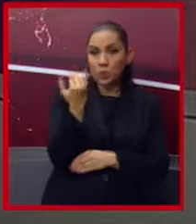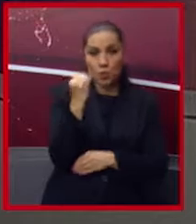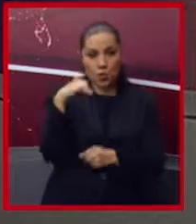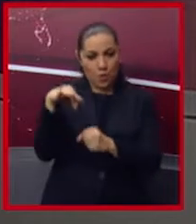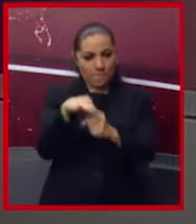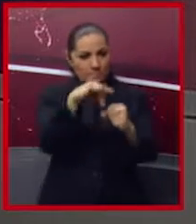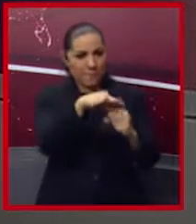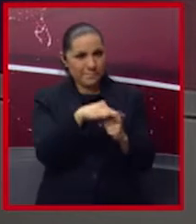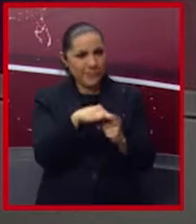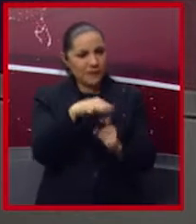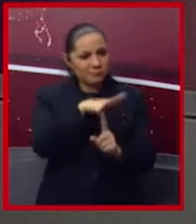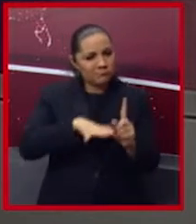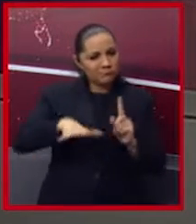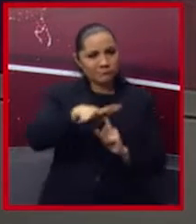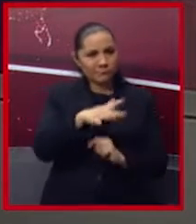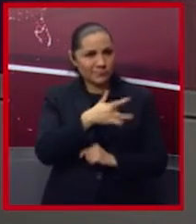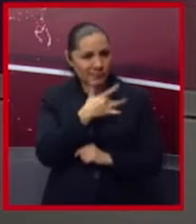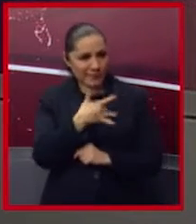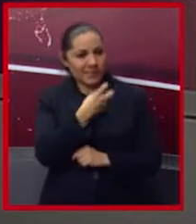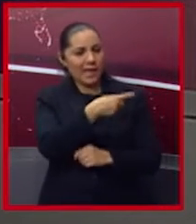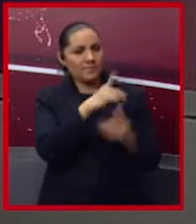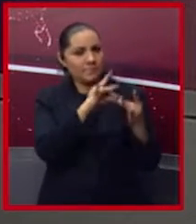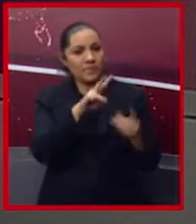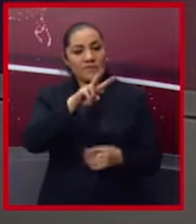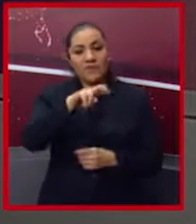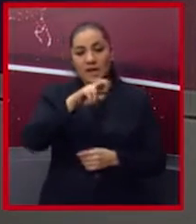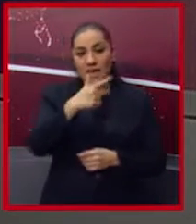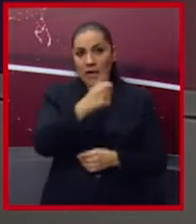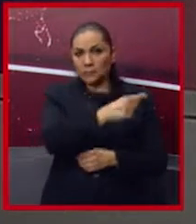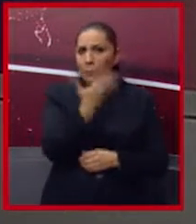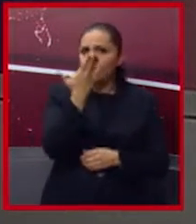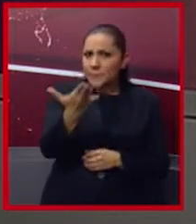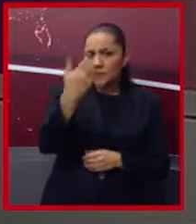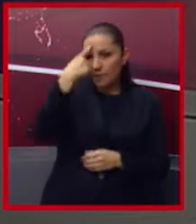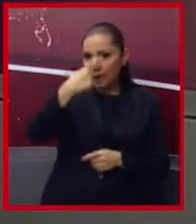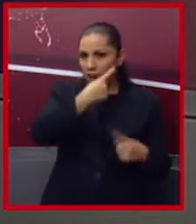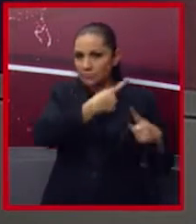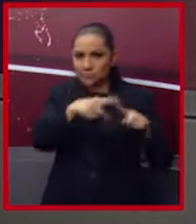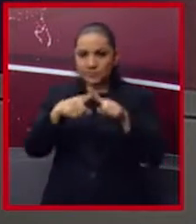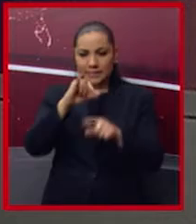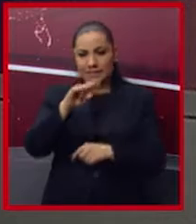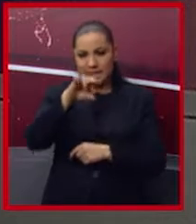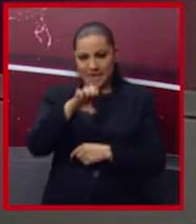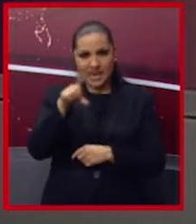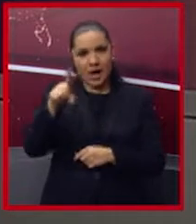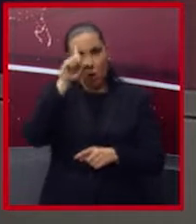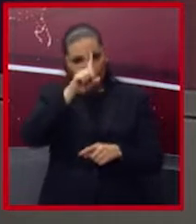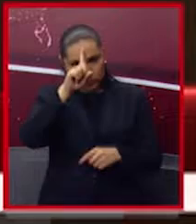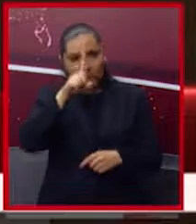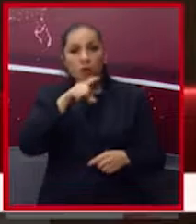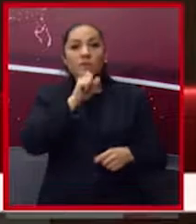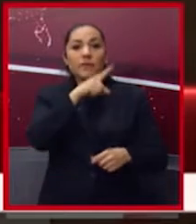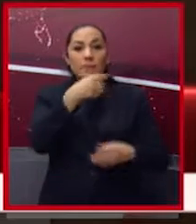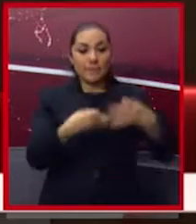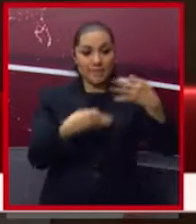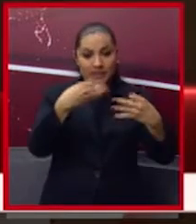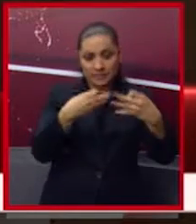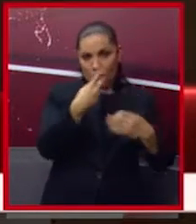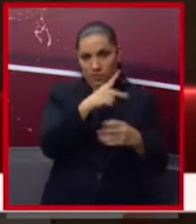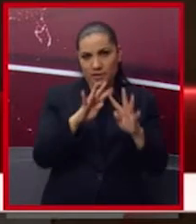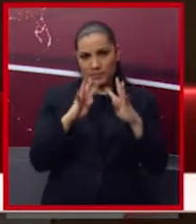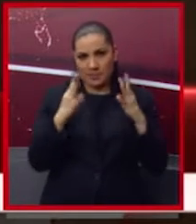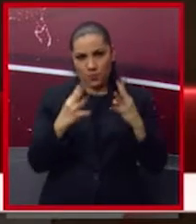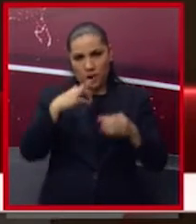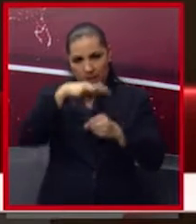La diputada Sandra Luz Falcón Venegas exigió la renuncia de los consejeros del Instituto Nacional Electoral, los magistrados del Tribunal Electoral y el titular